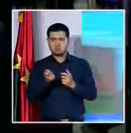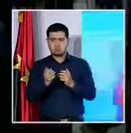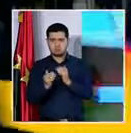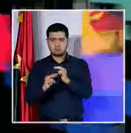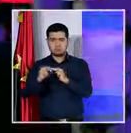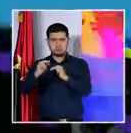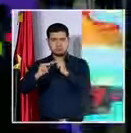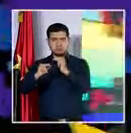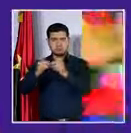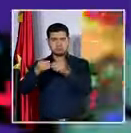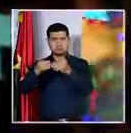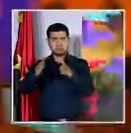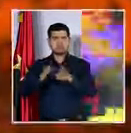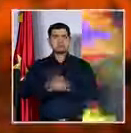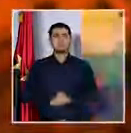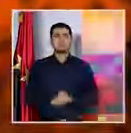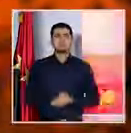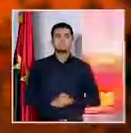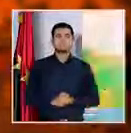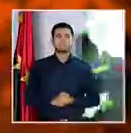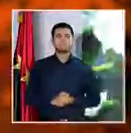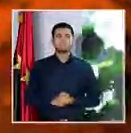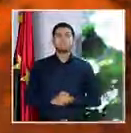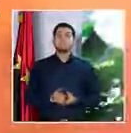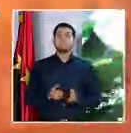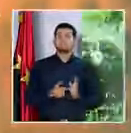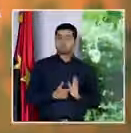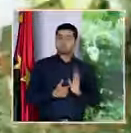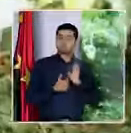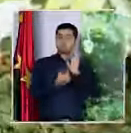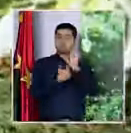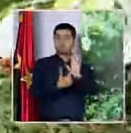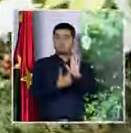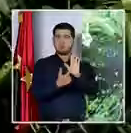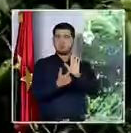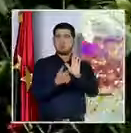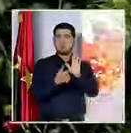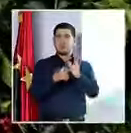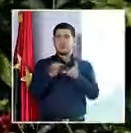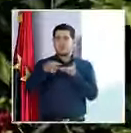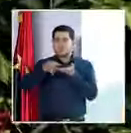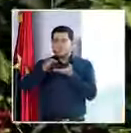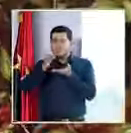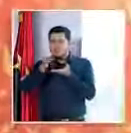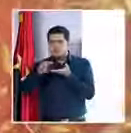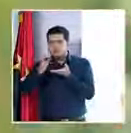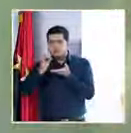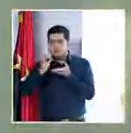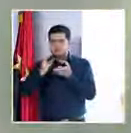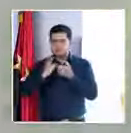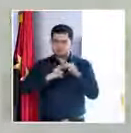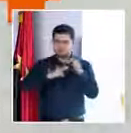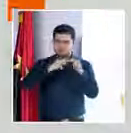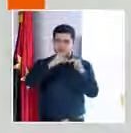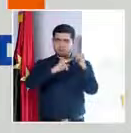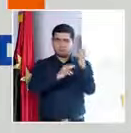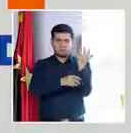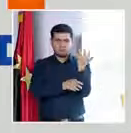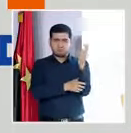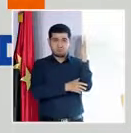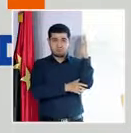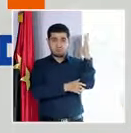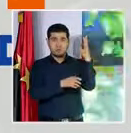consolidación y escalamiento. Pero también le estamos apostando a la restauración de la caficultura en Norte de Santander